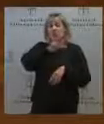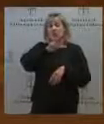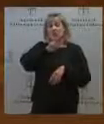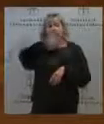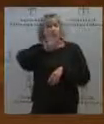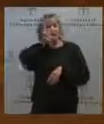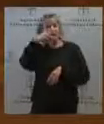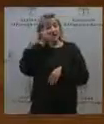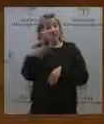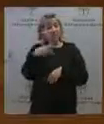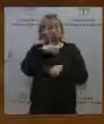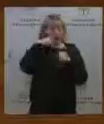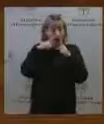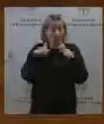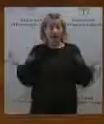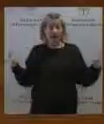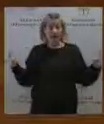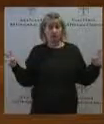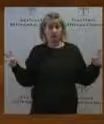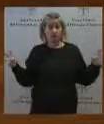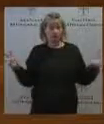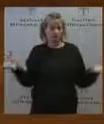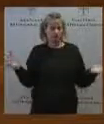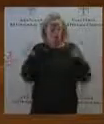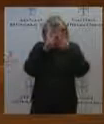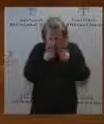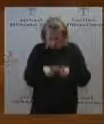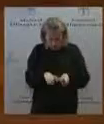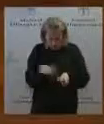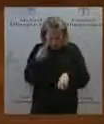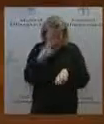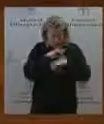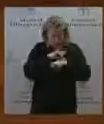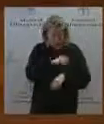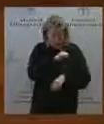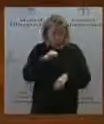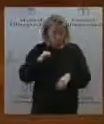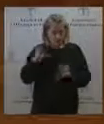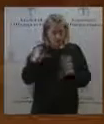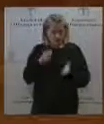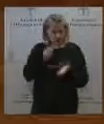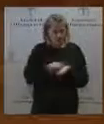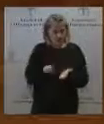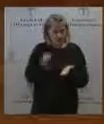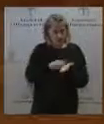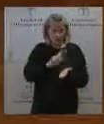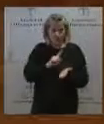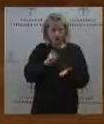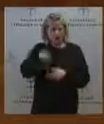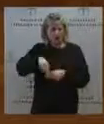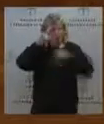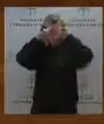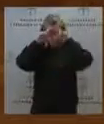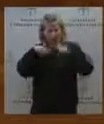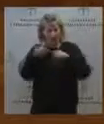rápida revisión del coste de los seguros privados sin copagos y con hospitalización para saber que el coste de este sistema se aproxima al